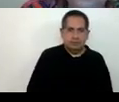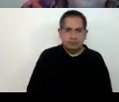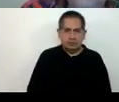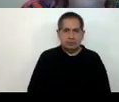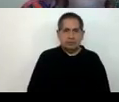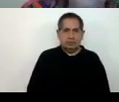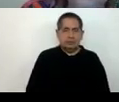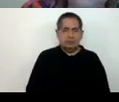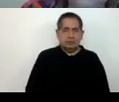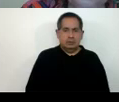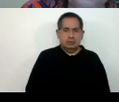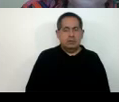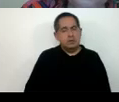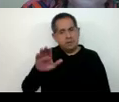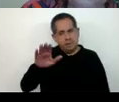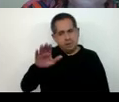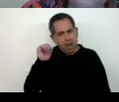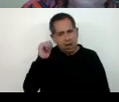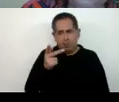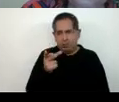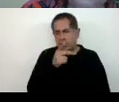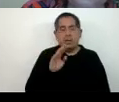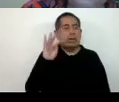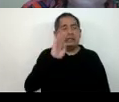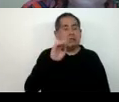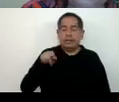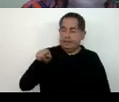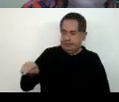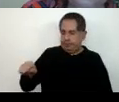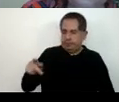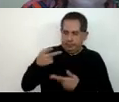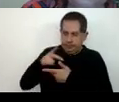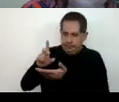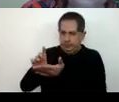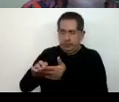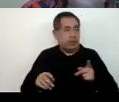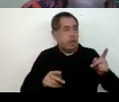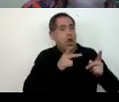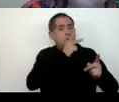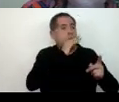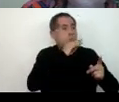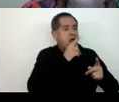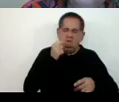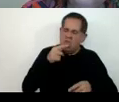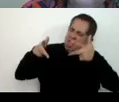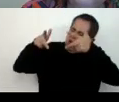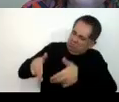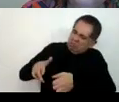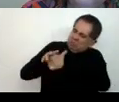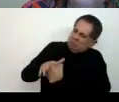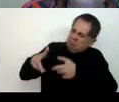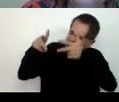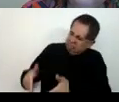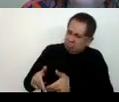Gracias. La siguiente pregunta es si existe alguna consecuencia legal hacia los padres de familia que someten a sus hijas